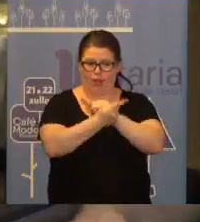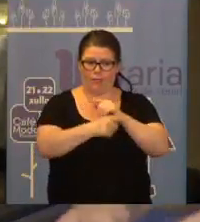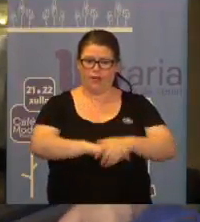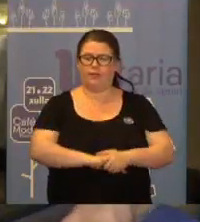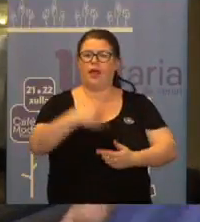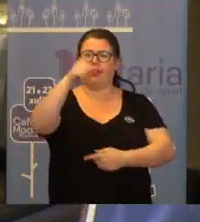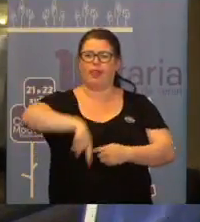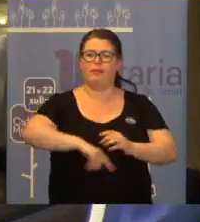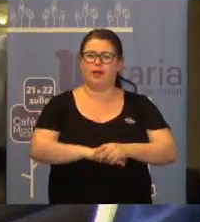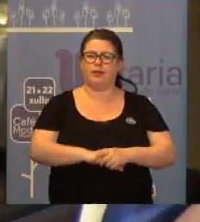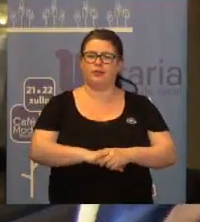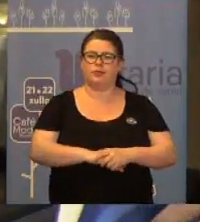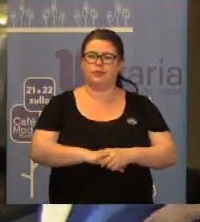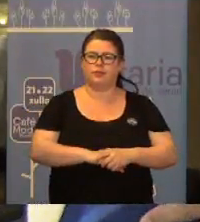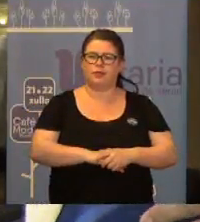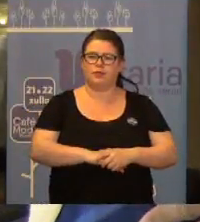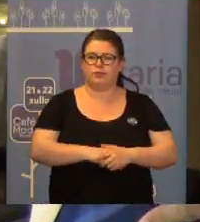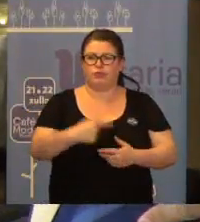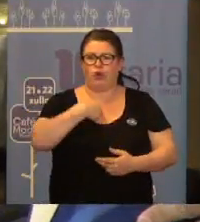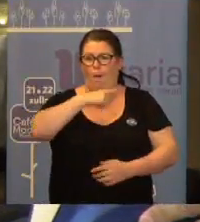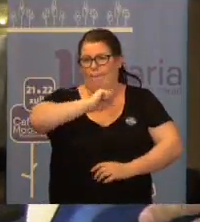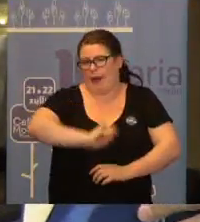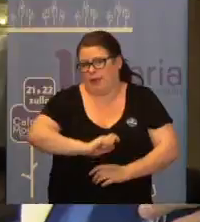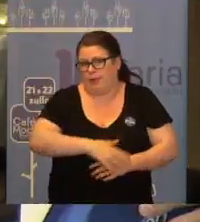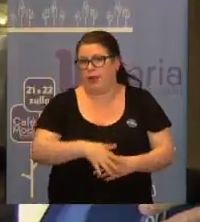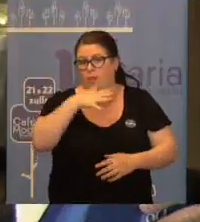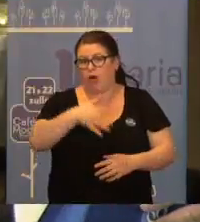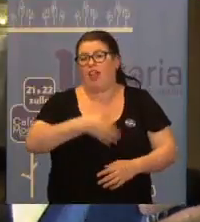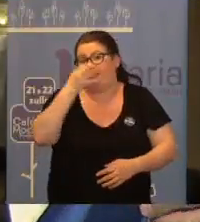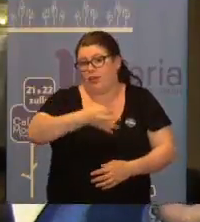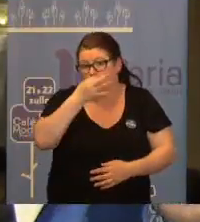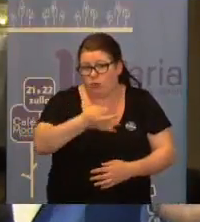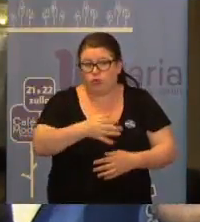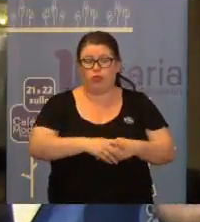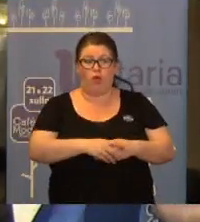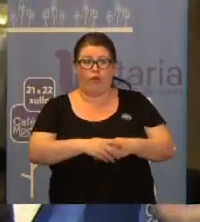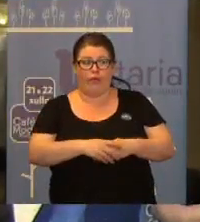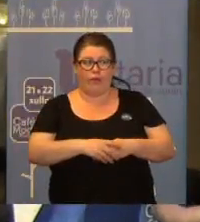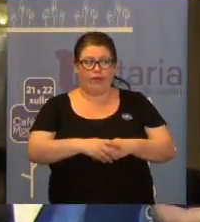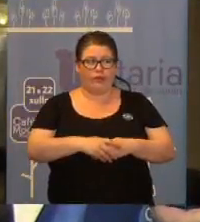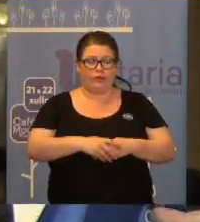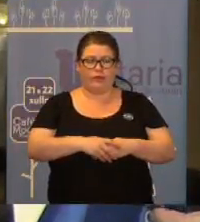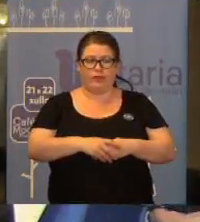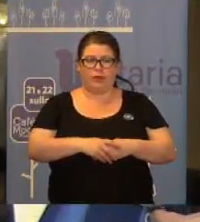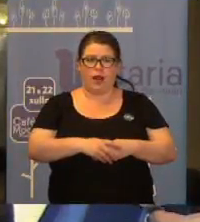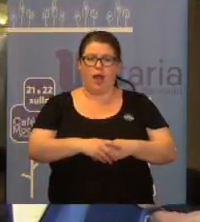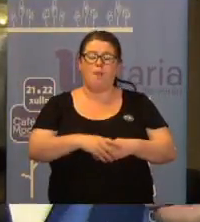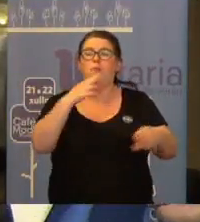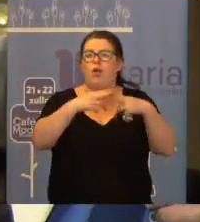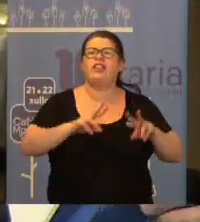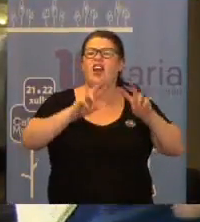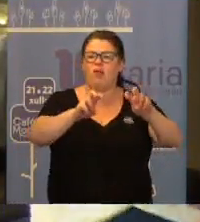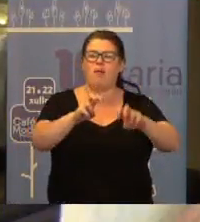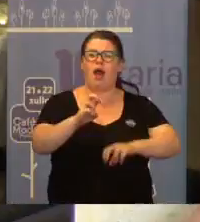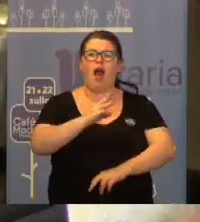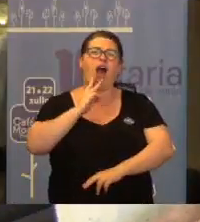Tamén son dos que crei, e aí son pesimista, que ese discurso, esa línea discursiva que tiña a nova política hai 3 anos,